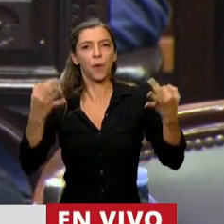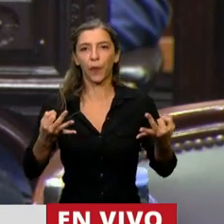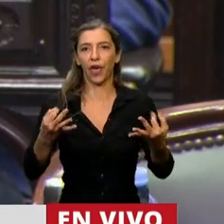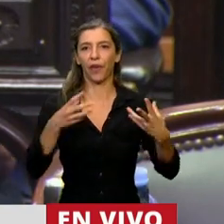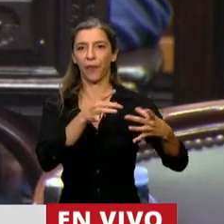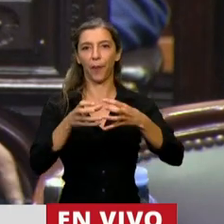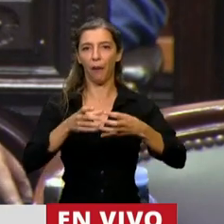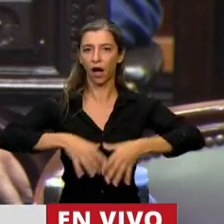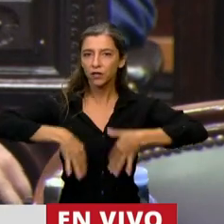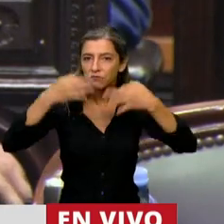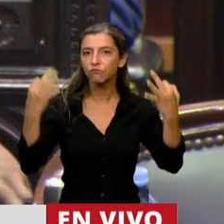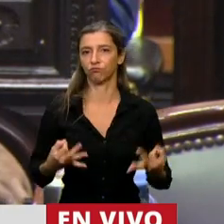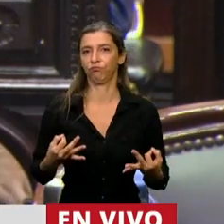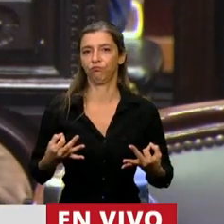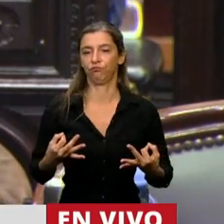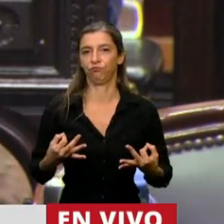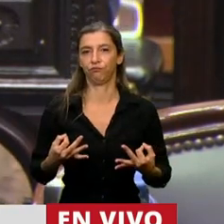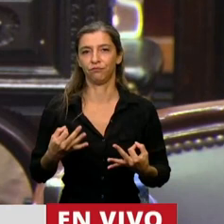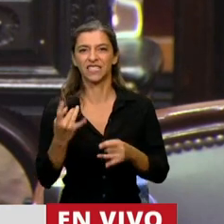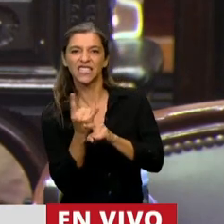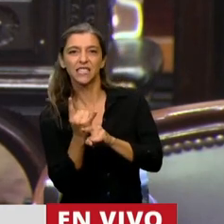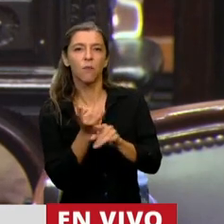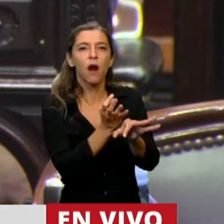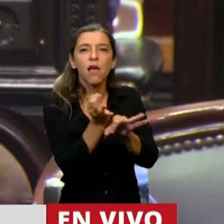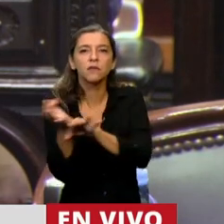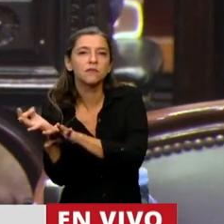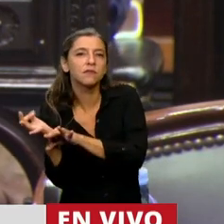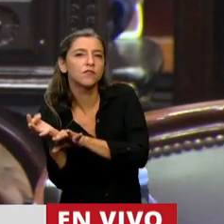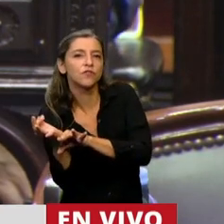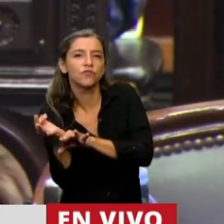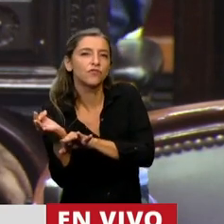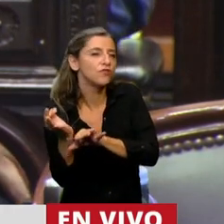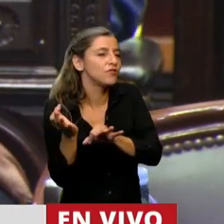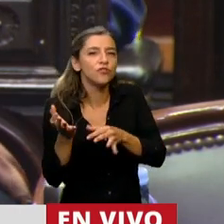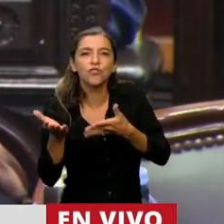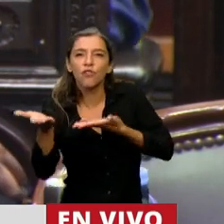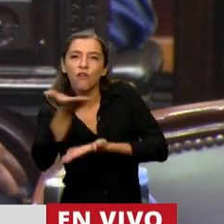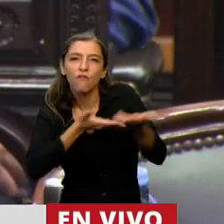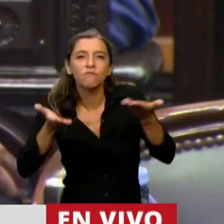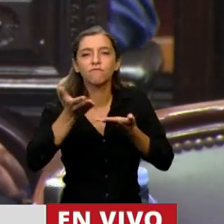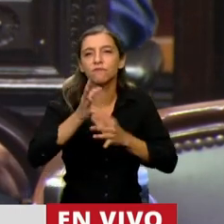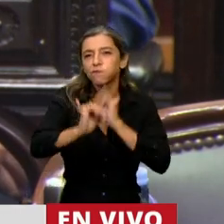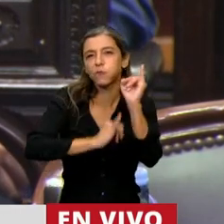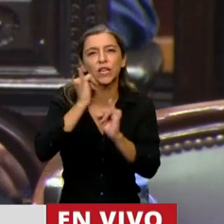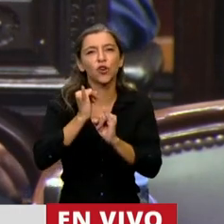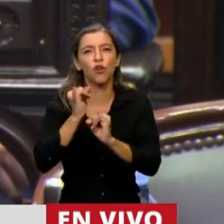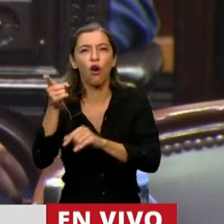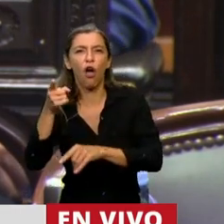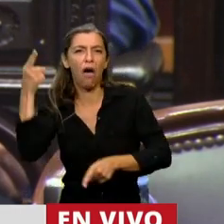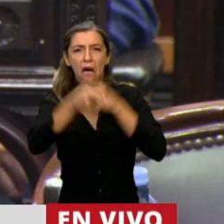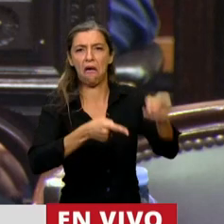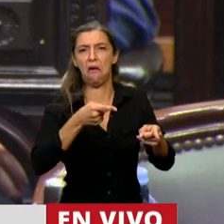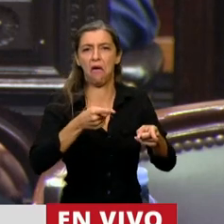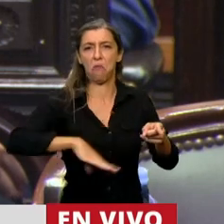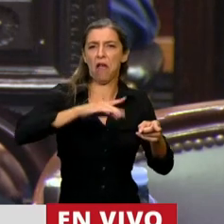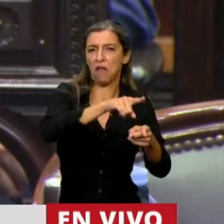enseñó a propios y extraños sobre determinada materia, no agravió personalmente a nadie, y aunque